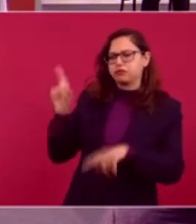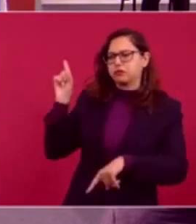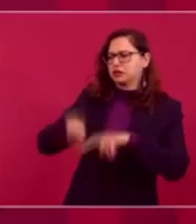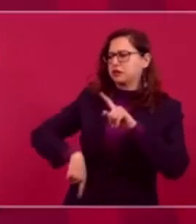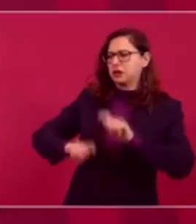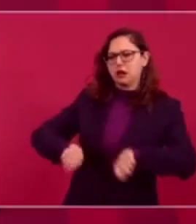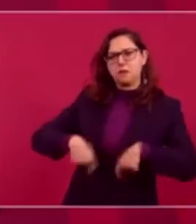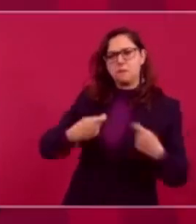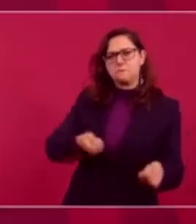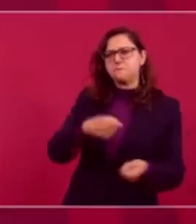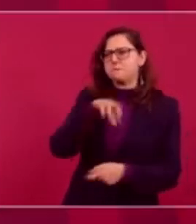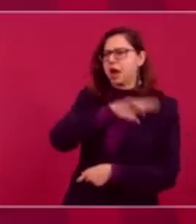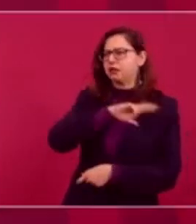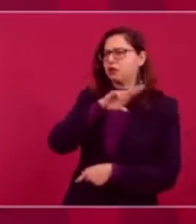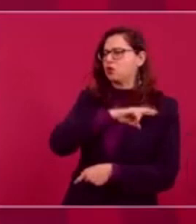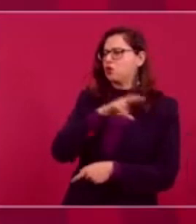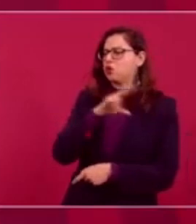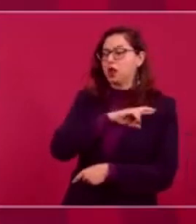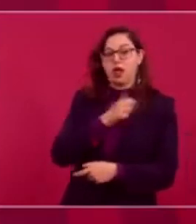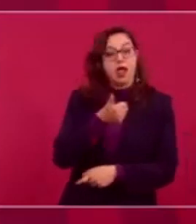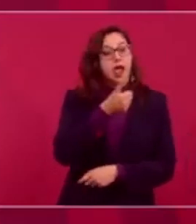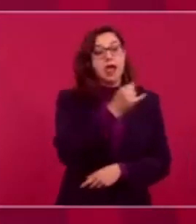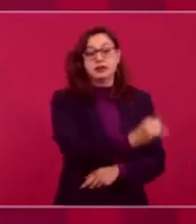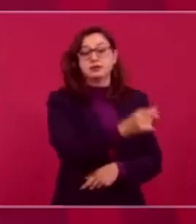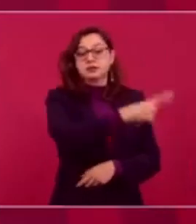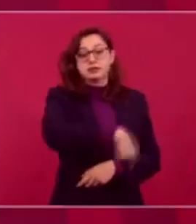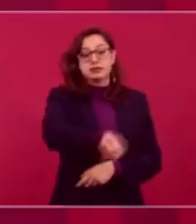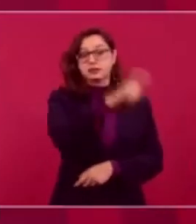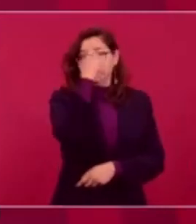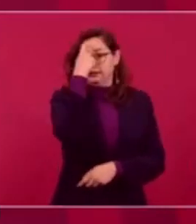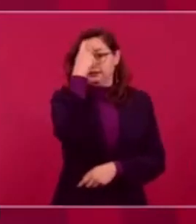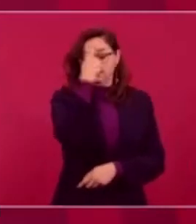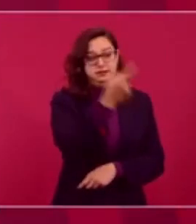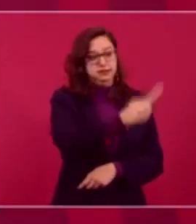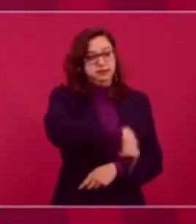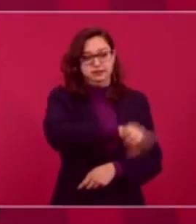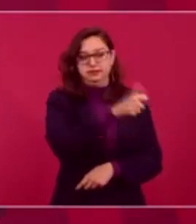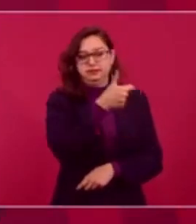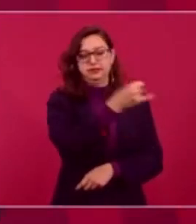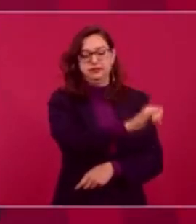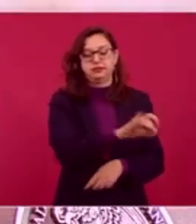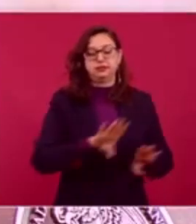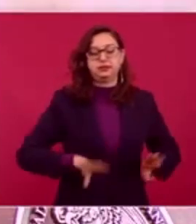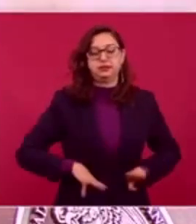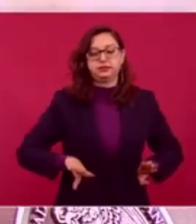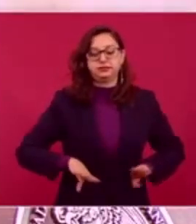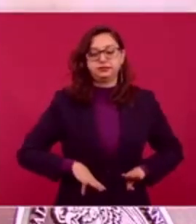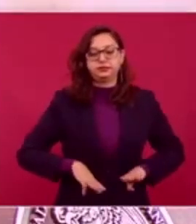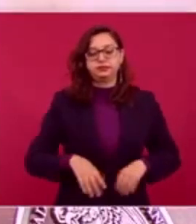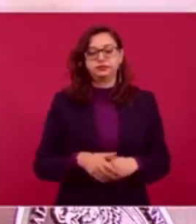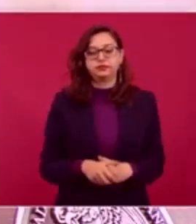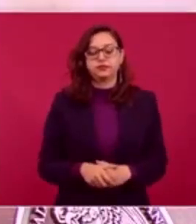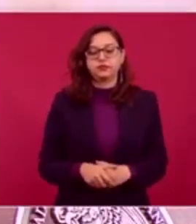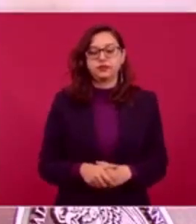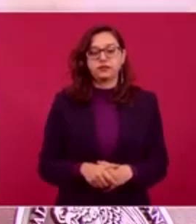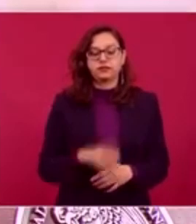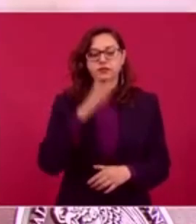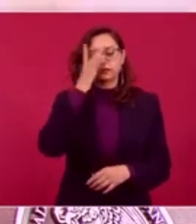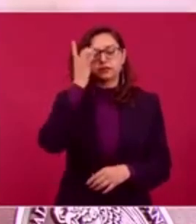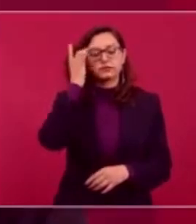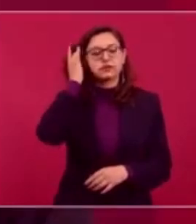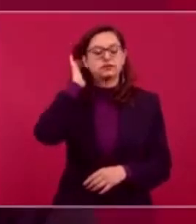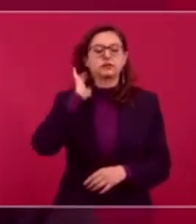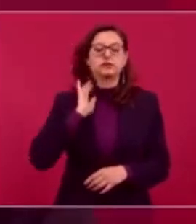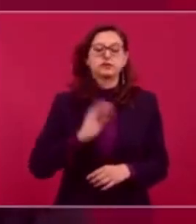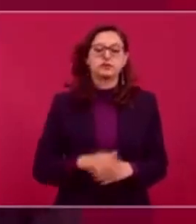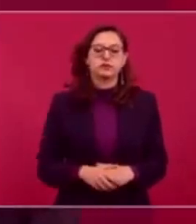porque ese es su pensamiento de él. Y de muchos. El otro día me preguntaban, oye,